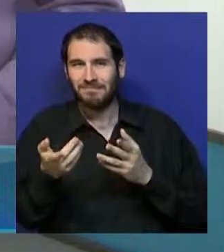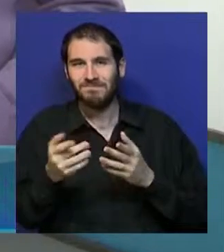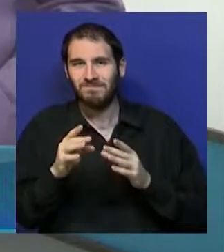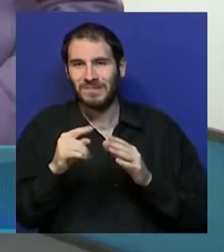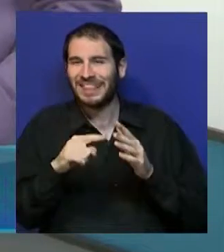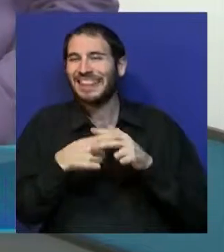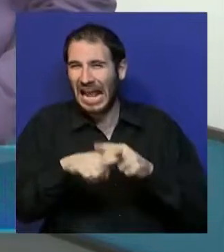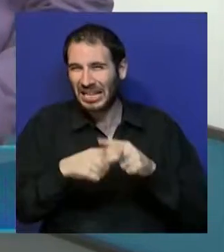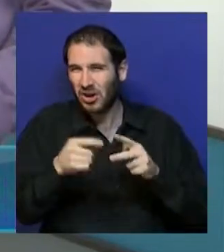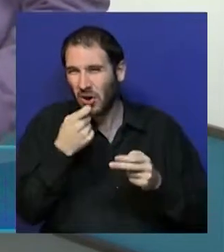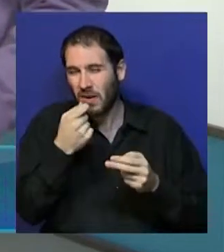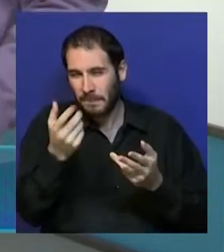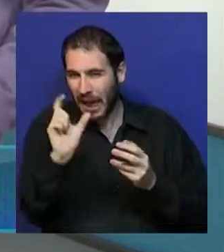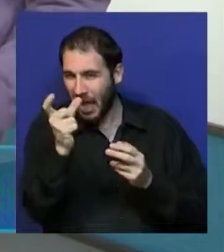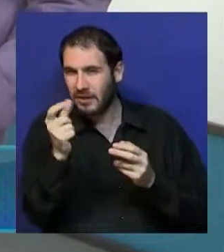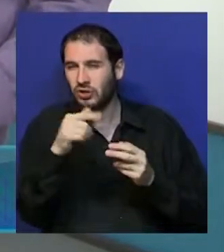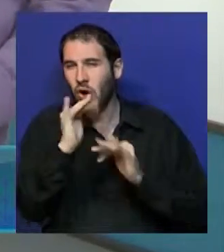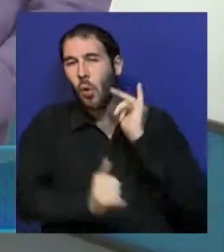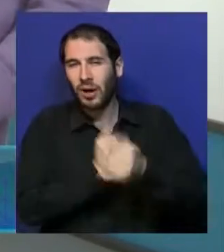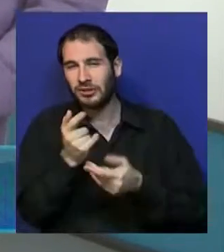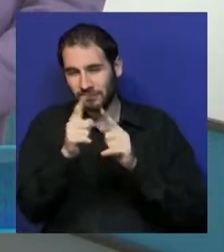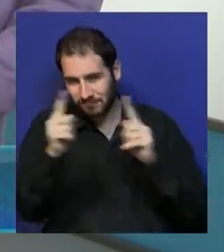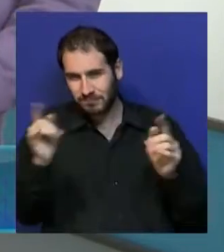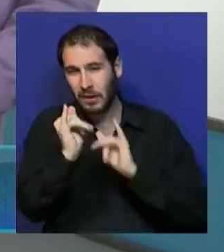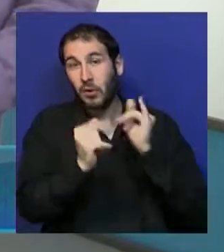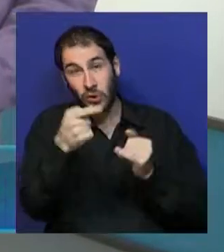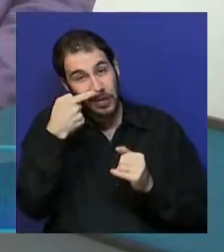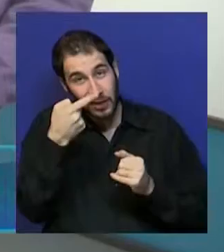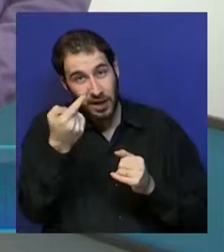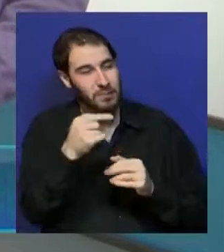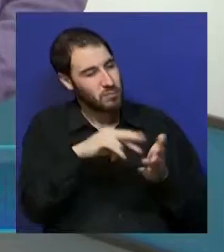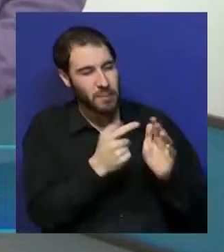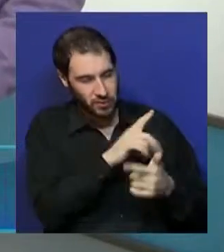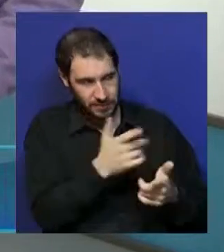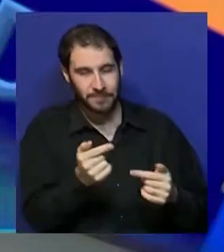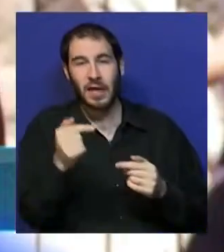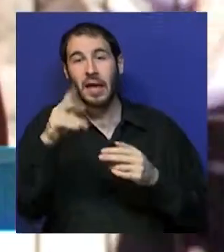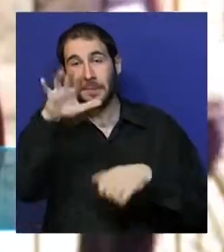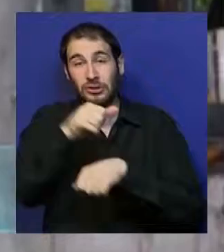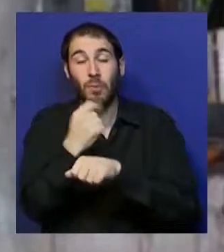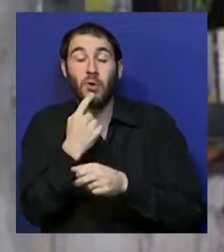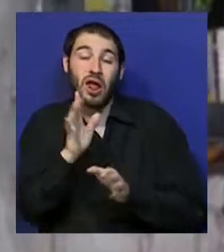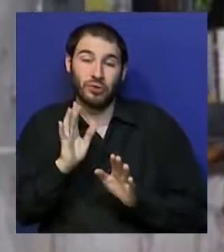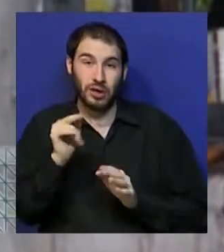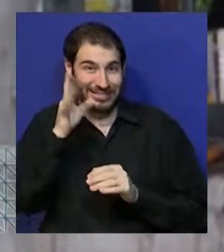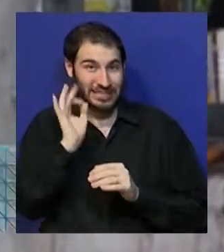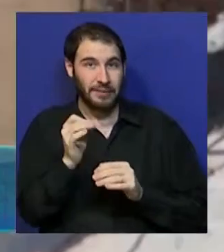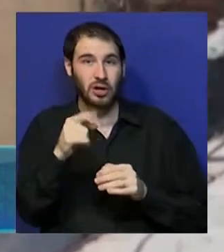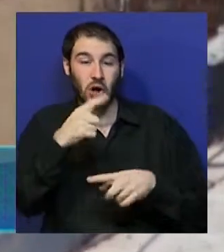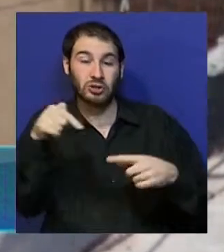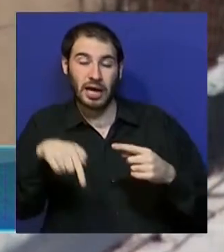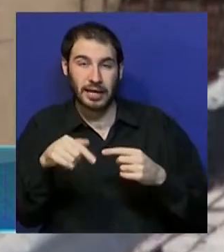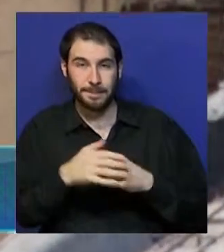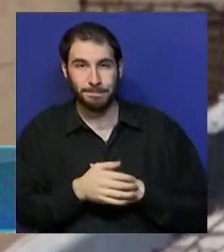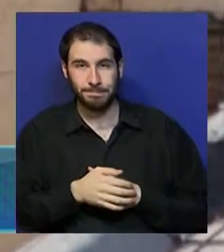bastante técnico, por eso explico un poquitito, si a ustedes les interesa. No hay ningún problema. La prisión preventiva, ustedes saben que es un instituto